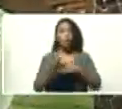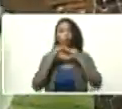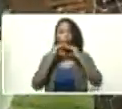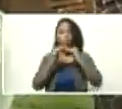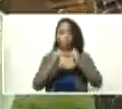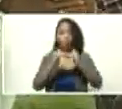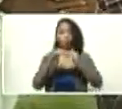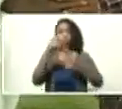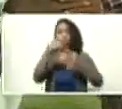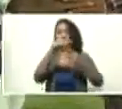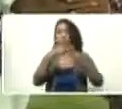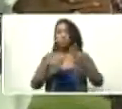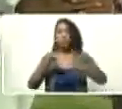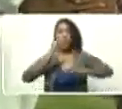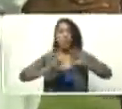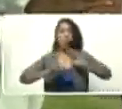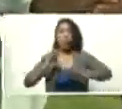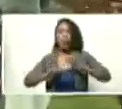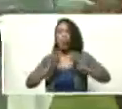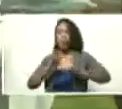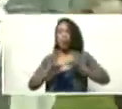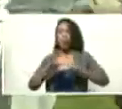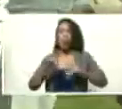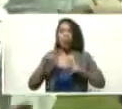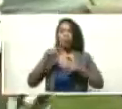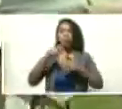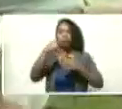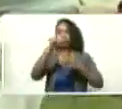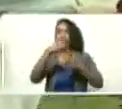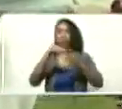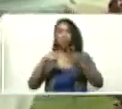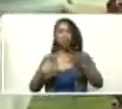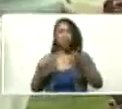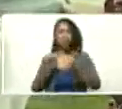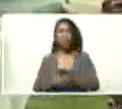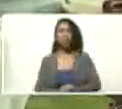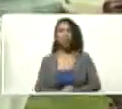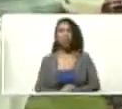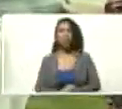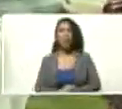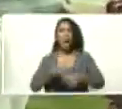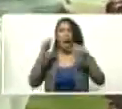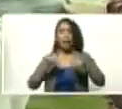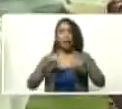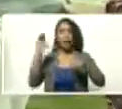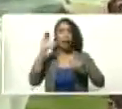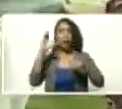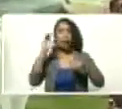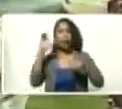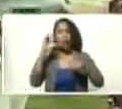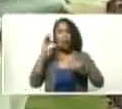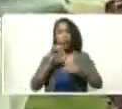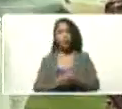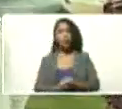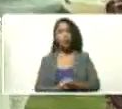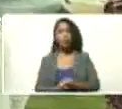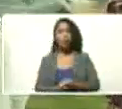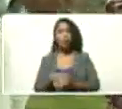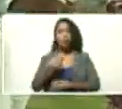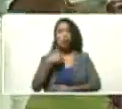Llanos, de Barlovento, de Oriente, del Occidente. Aquí Caracas, yo digo